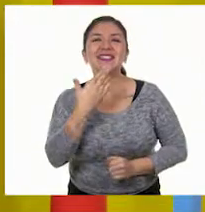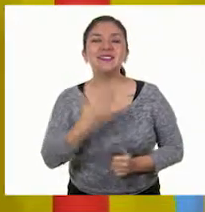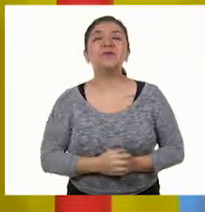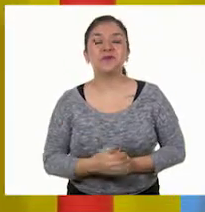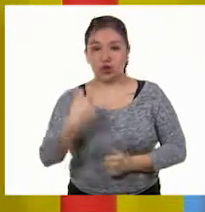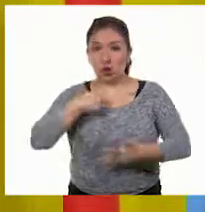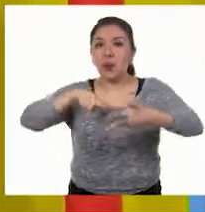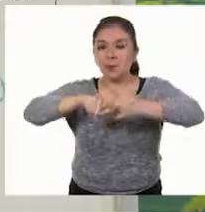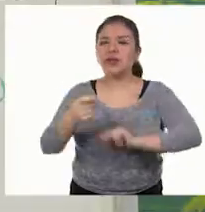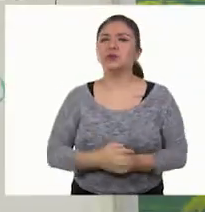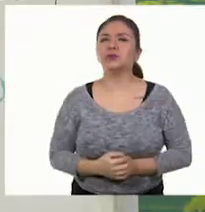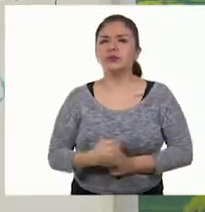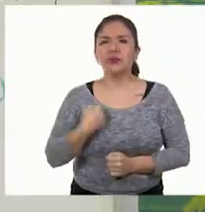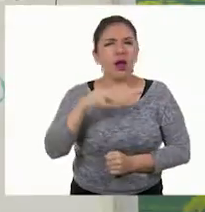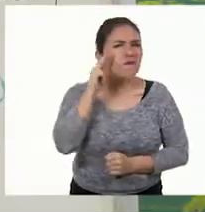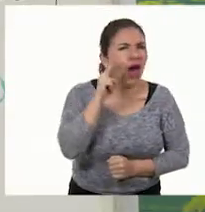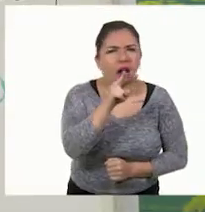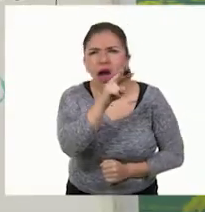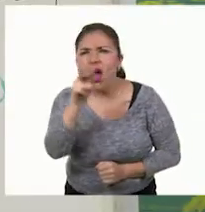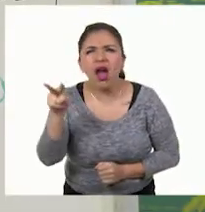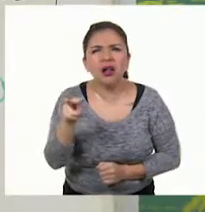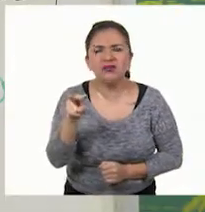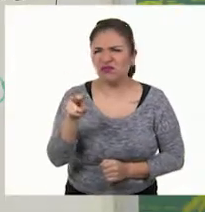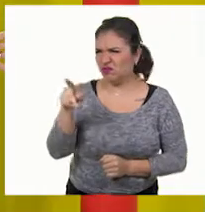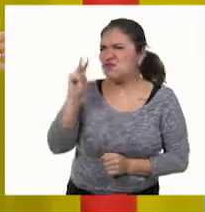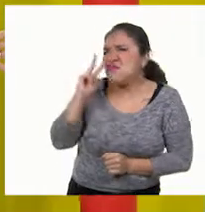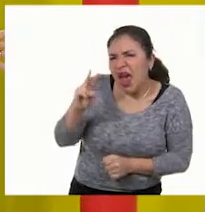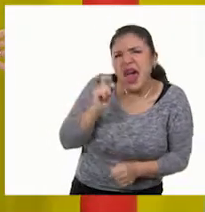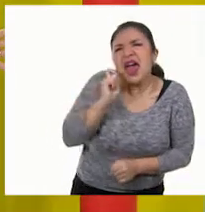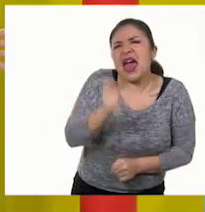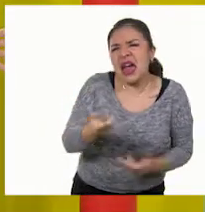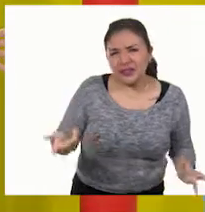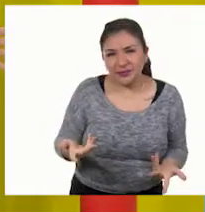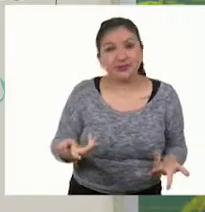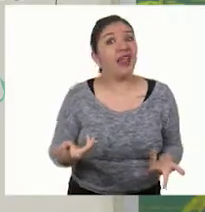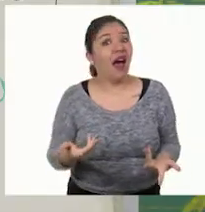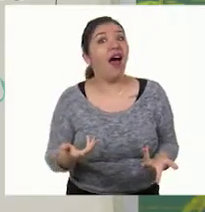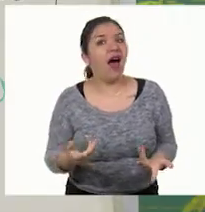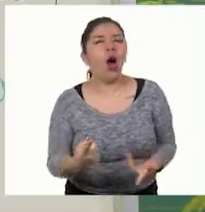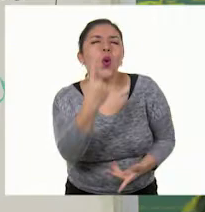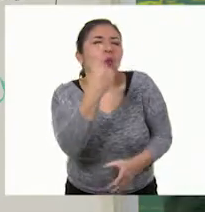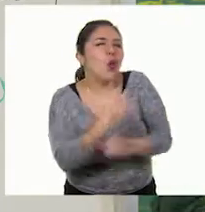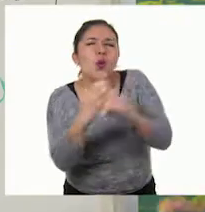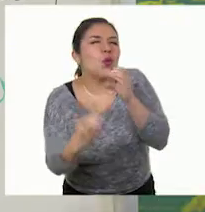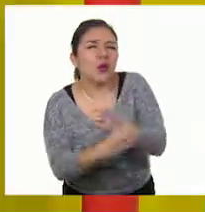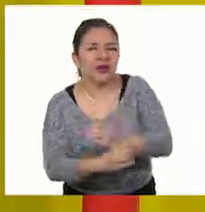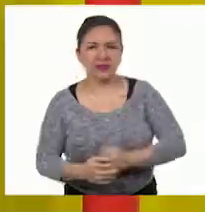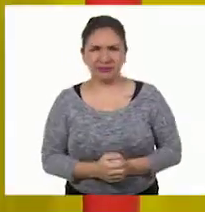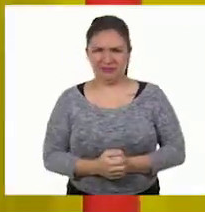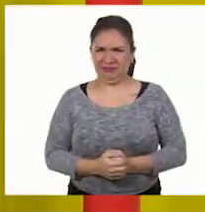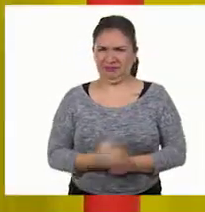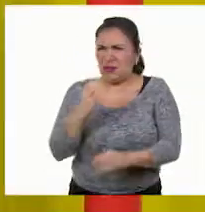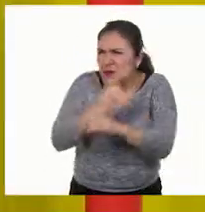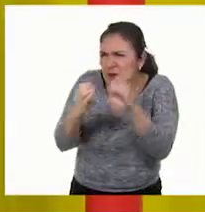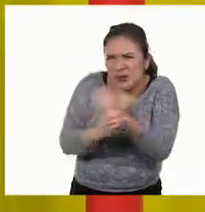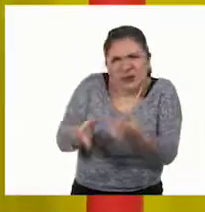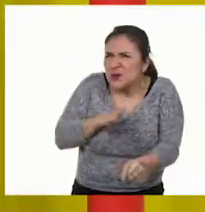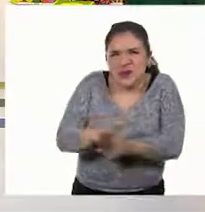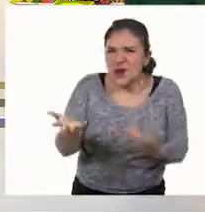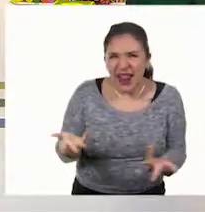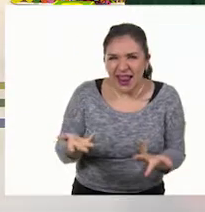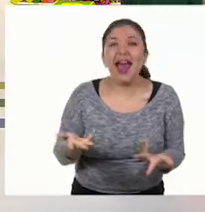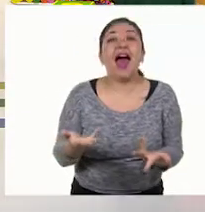Entonces, empiezo. Veo, veo. ¿Qué ves? Una cosita. ¿Qué cosita